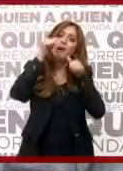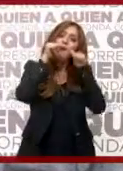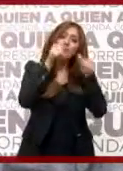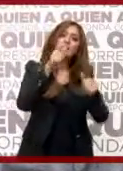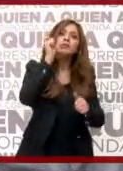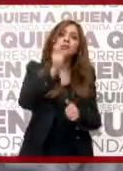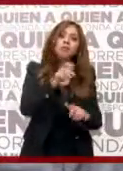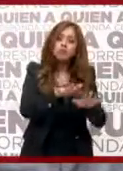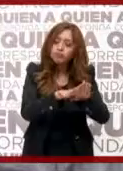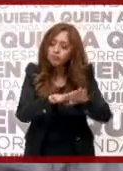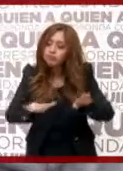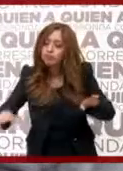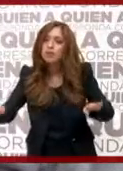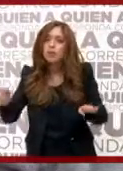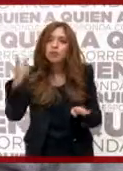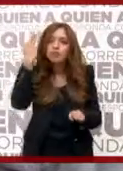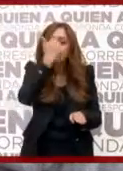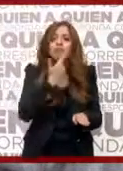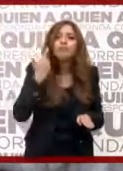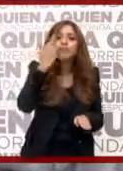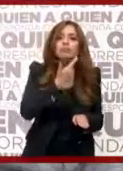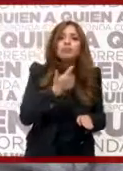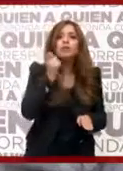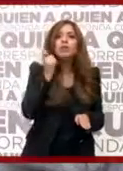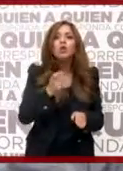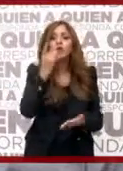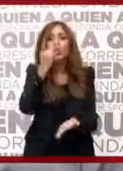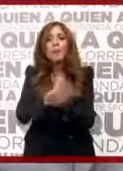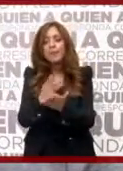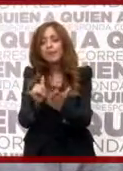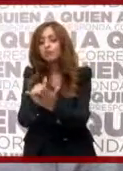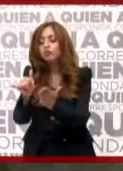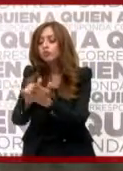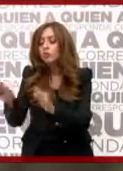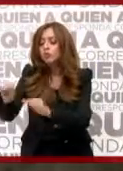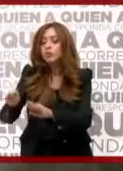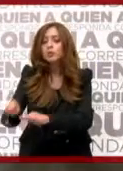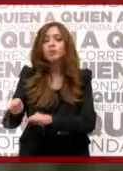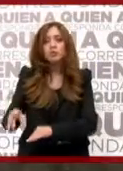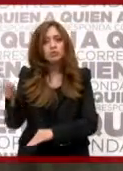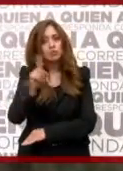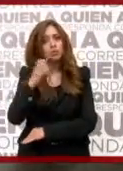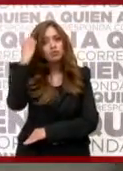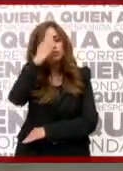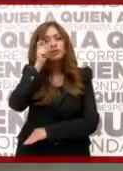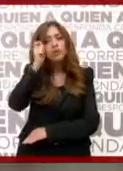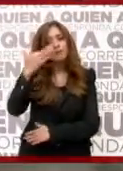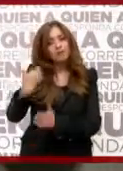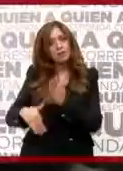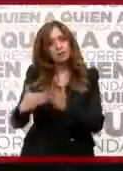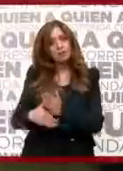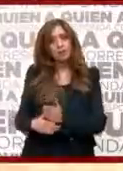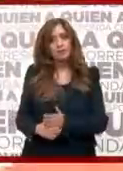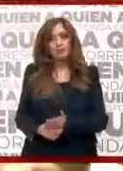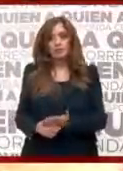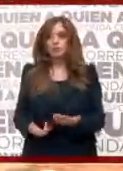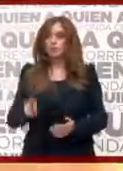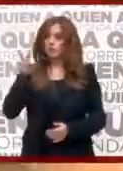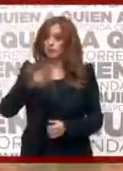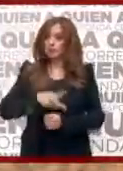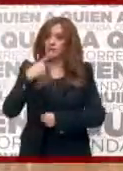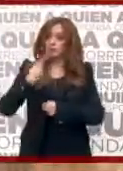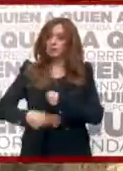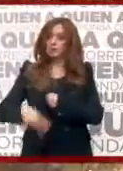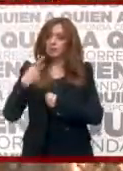del suelo, ¿no? Porque no nada más es remendar, porque todo está hueco. Pues como ve, jefe, bastante preocupante, ¿no?